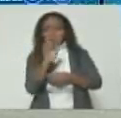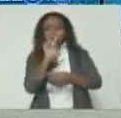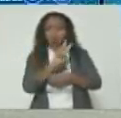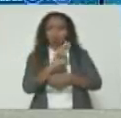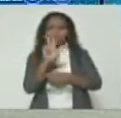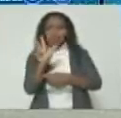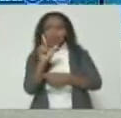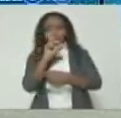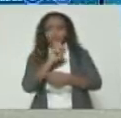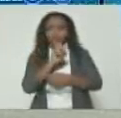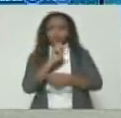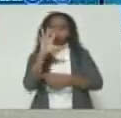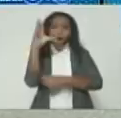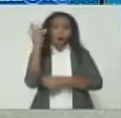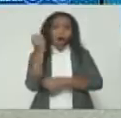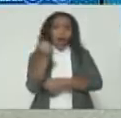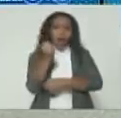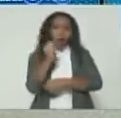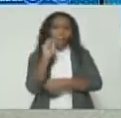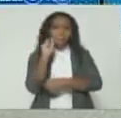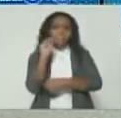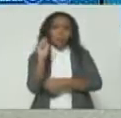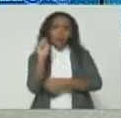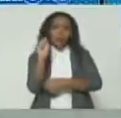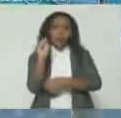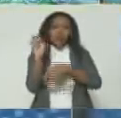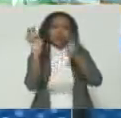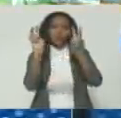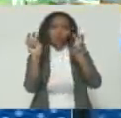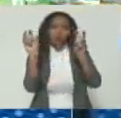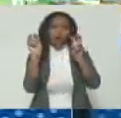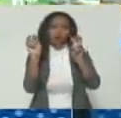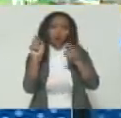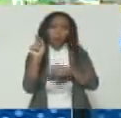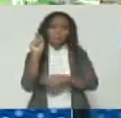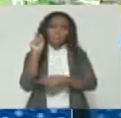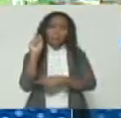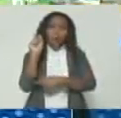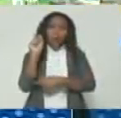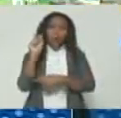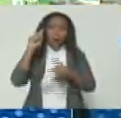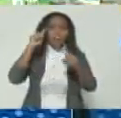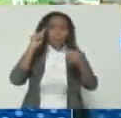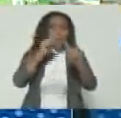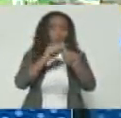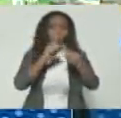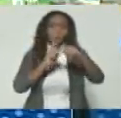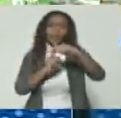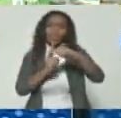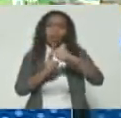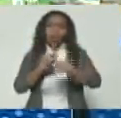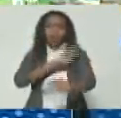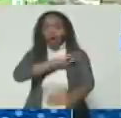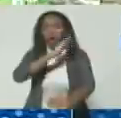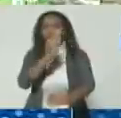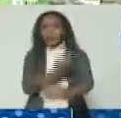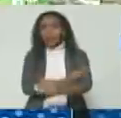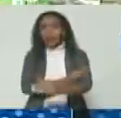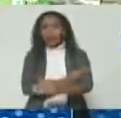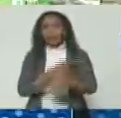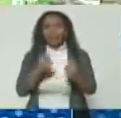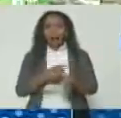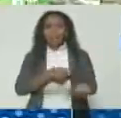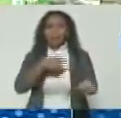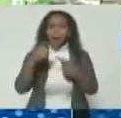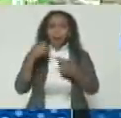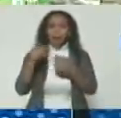2, 3 años, logremos un punto nuevo, un punto óptimo de fortaleza, de